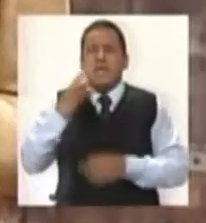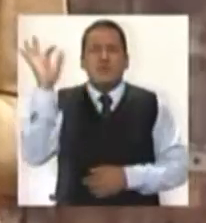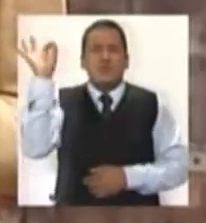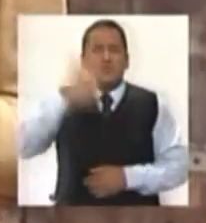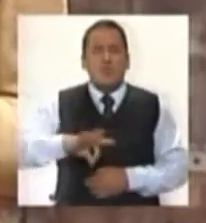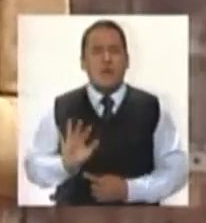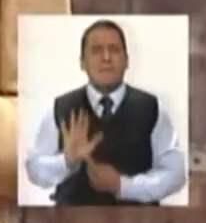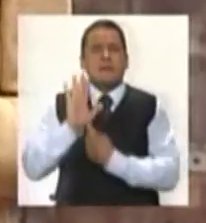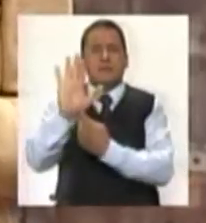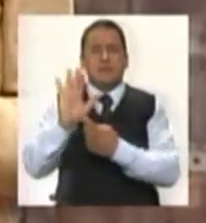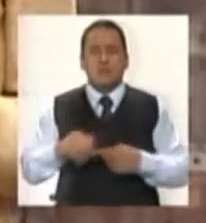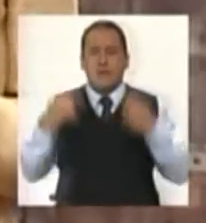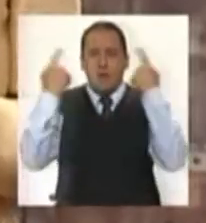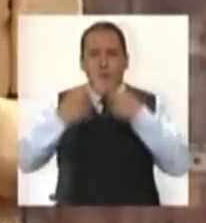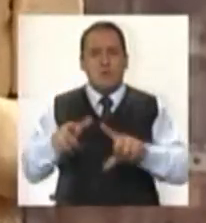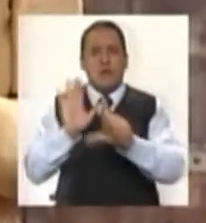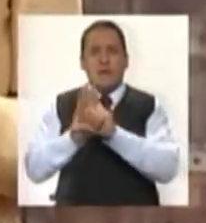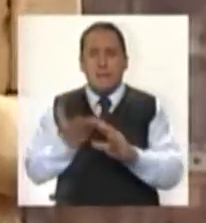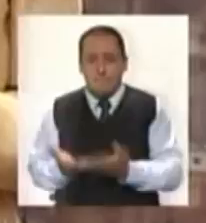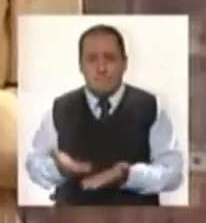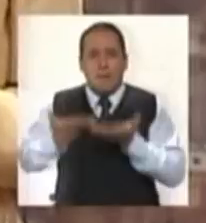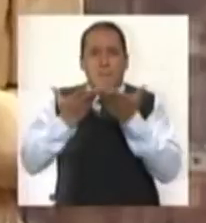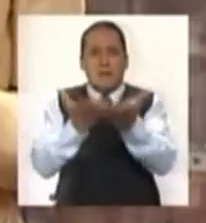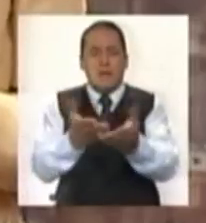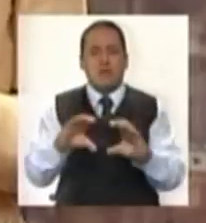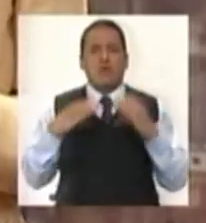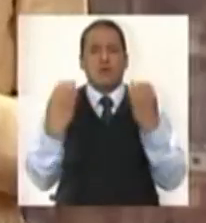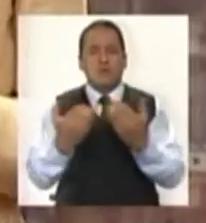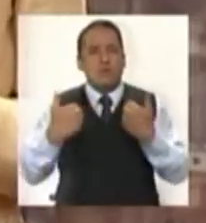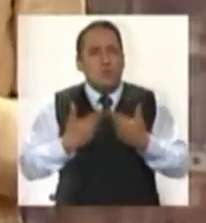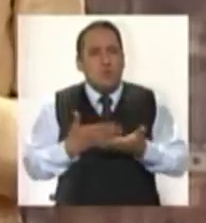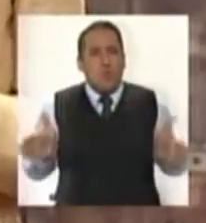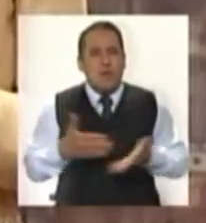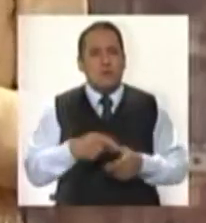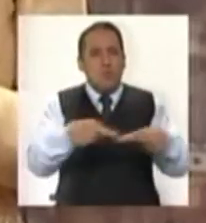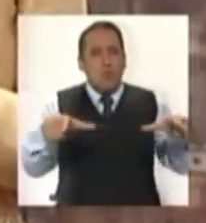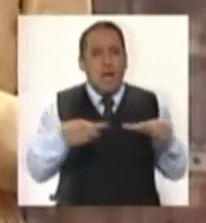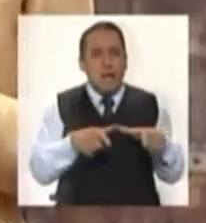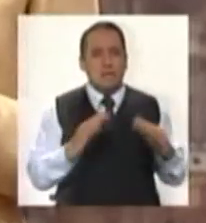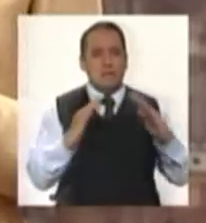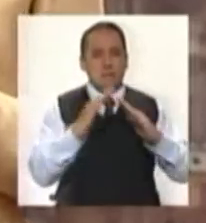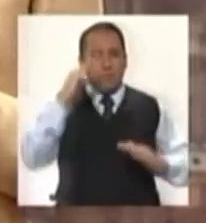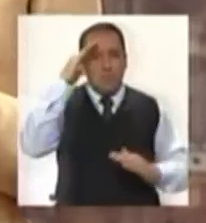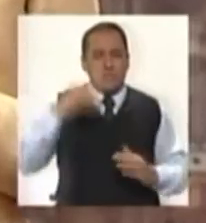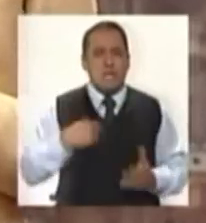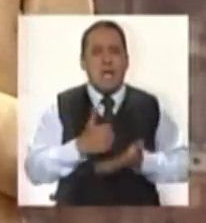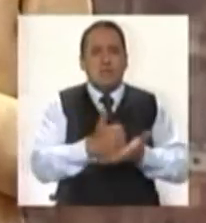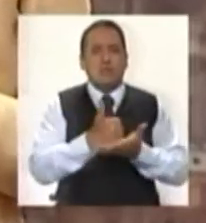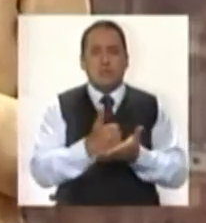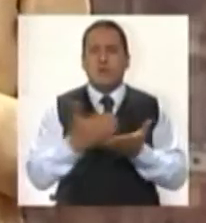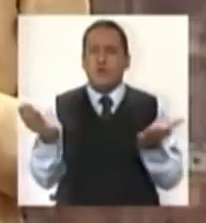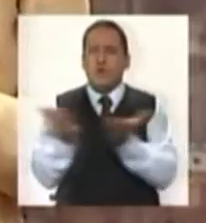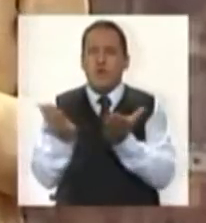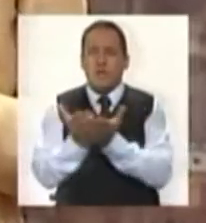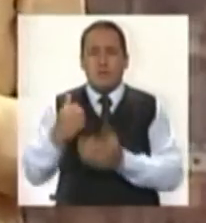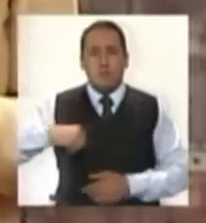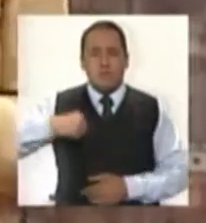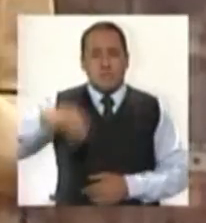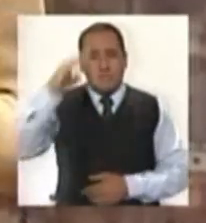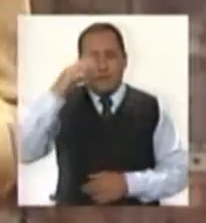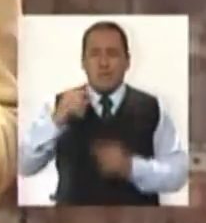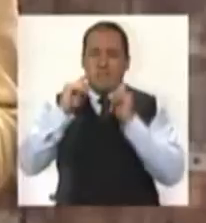presentó la iniciativa legislativa ante el Congreso? ¿No tenemos puestos de auxilio rápido? ¿Tenemos la escuela de serenos en abandono y nos